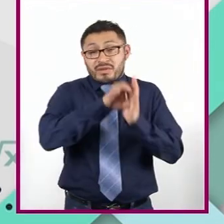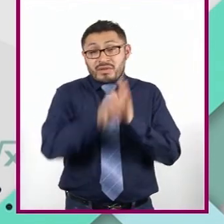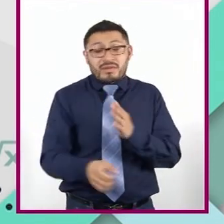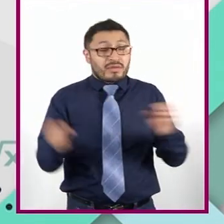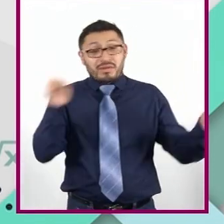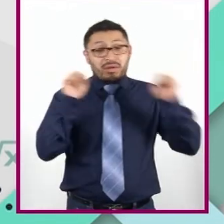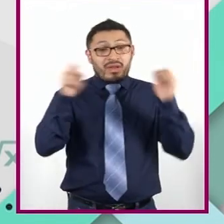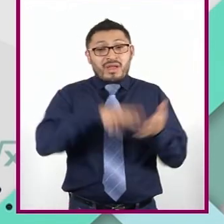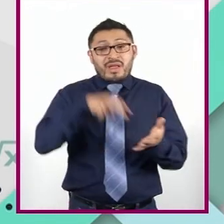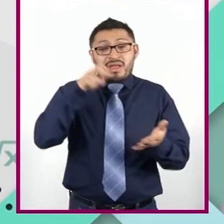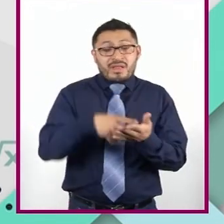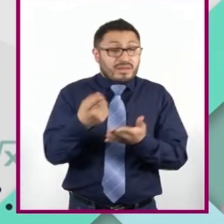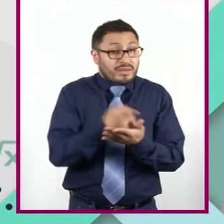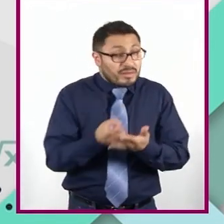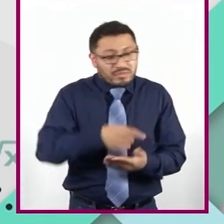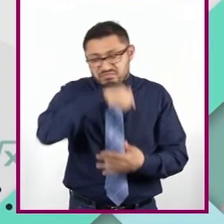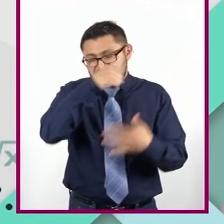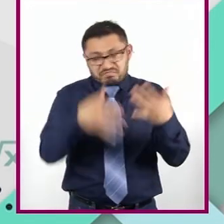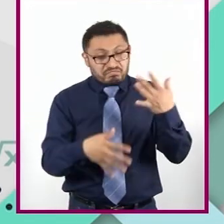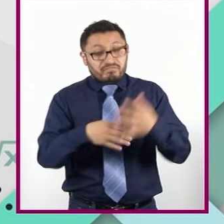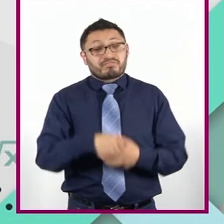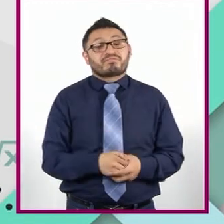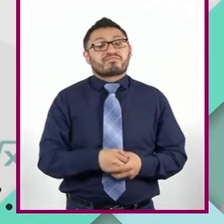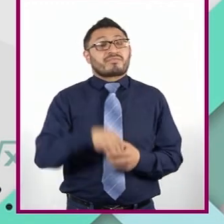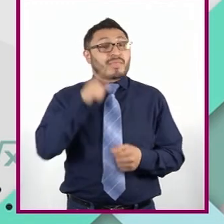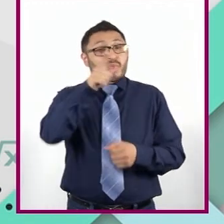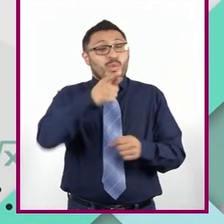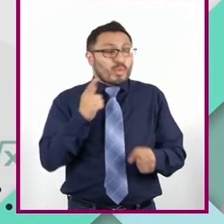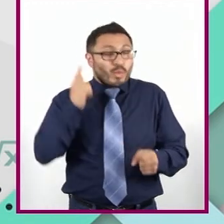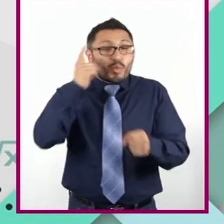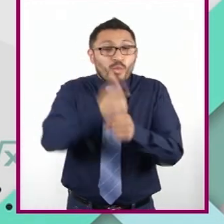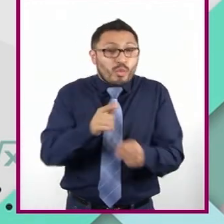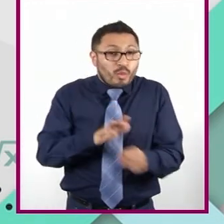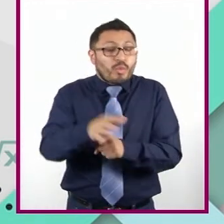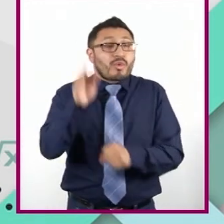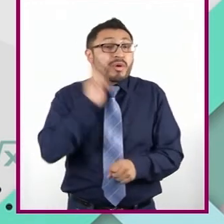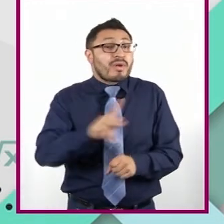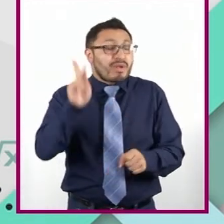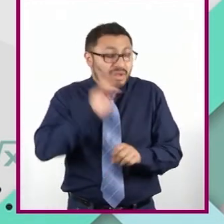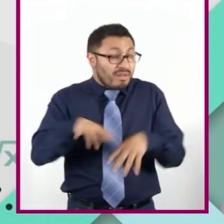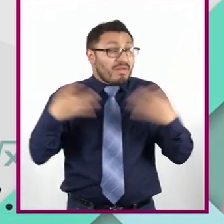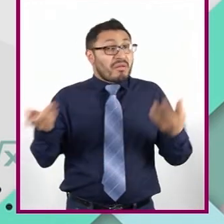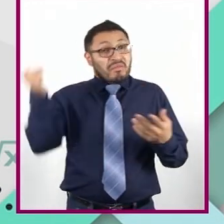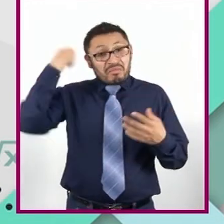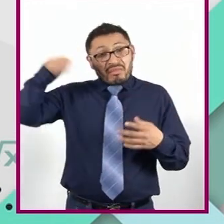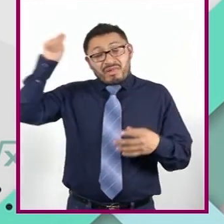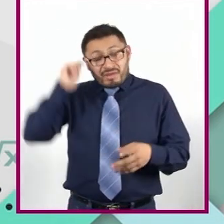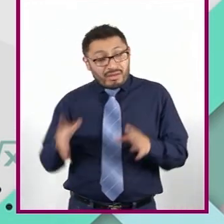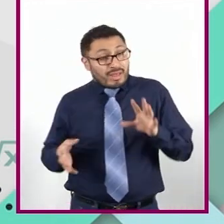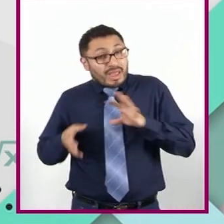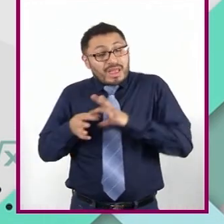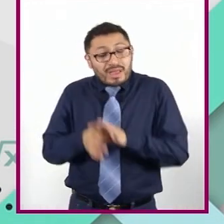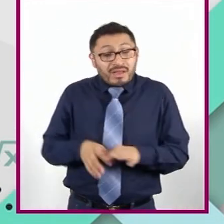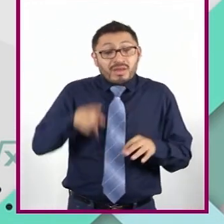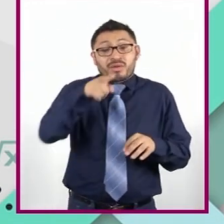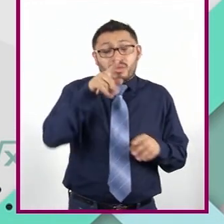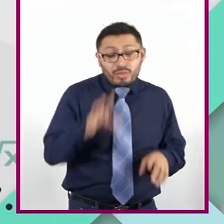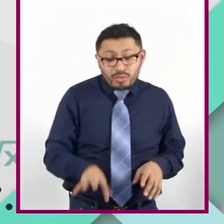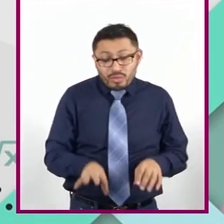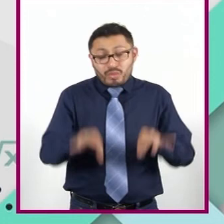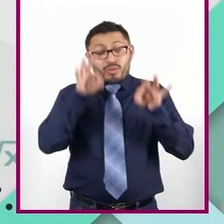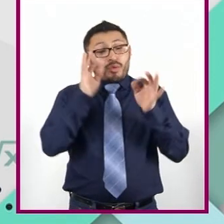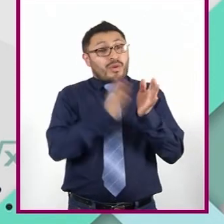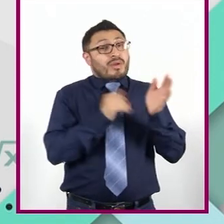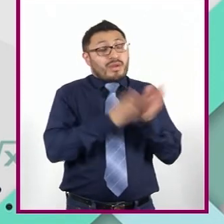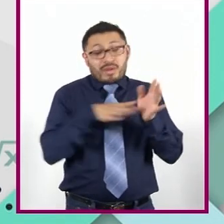saltar, dibujar, etc. Determinen cuál es la probabilidad teórica de que al extraer uno de los papelitos